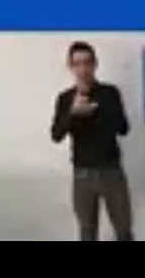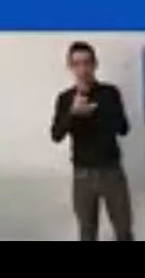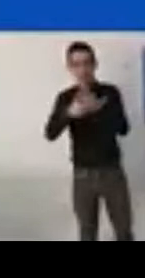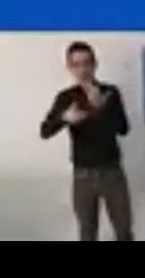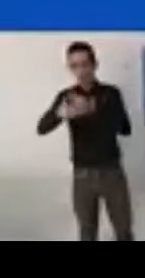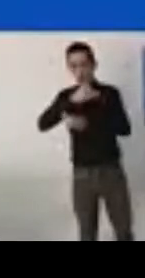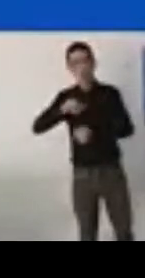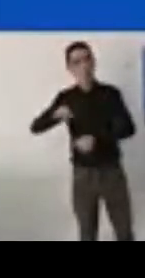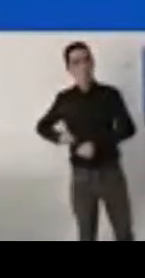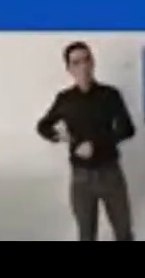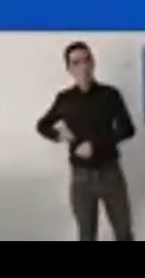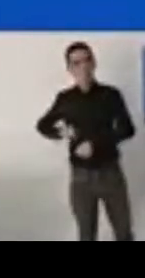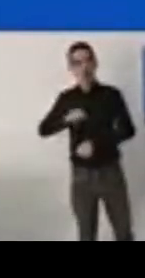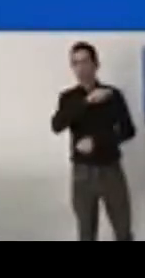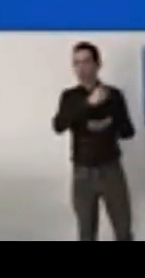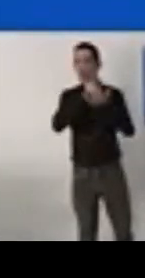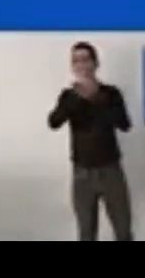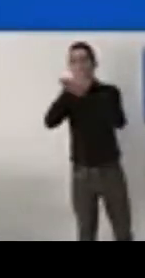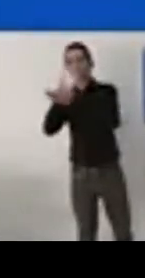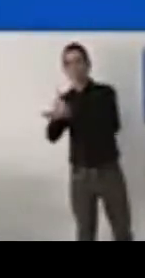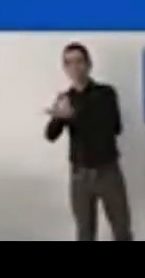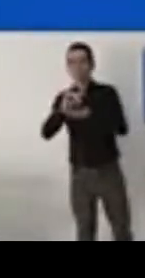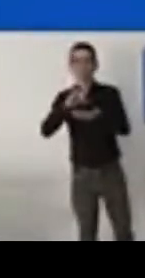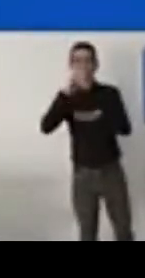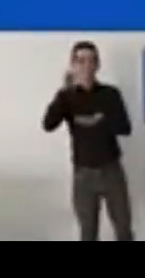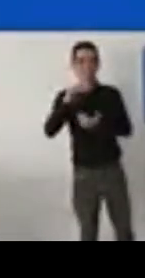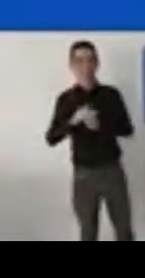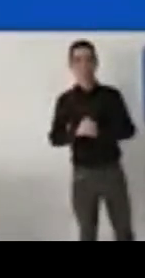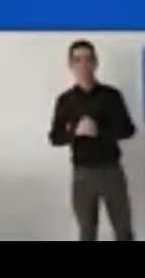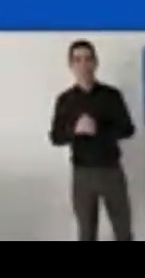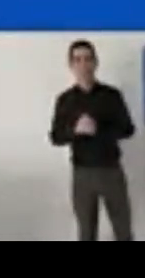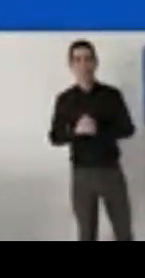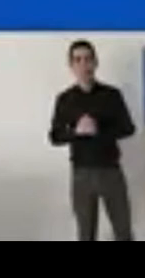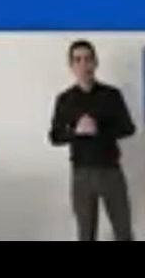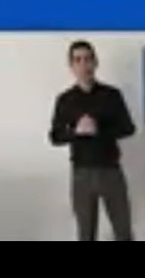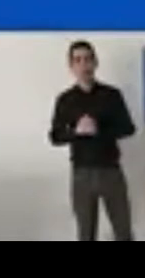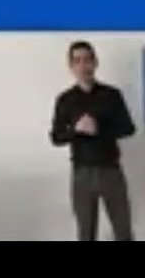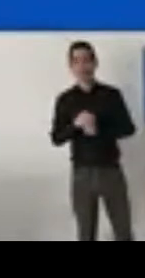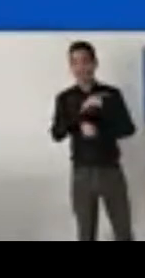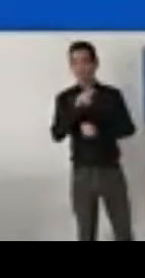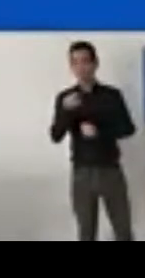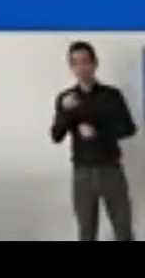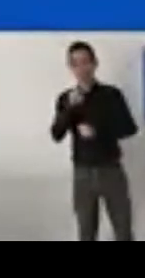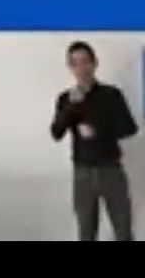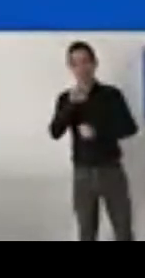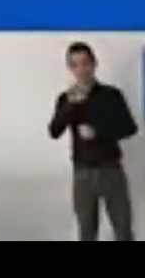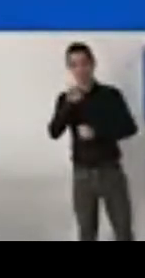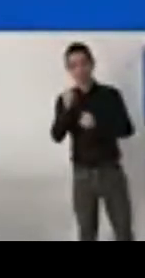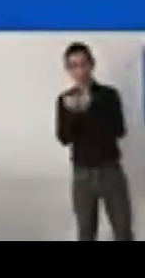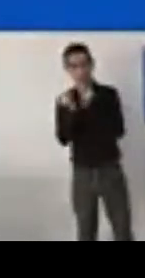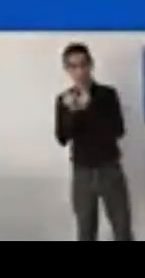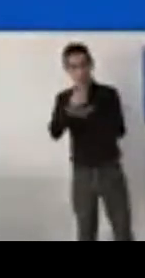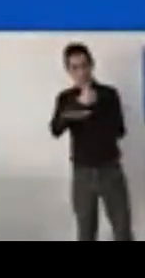Gracias por darse la oportunidad y sumarse a esta labor de hacer un León una